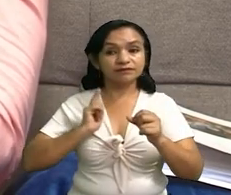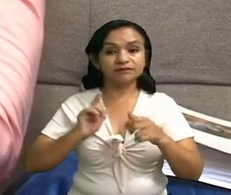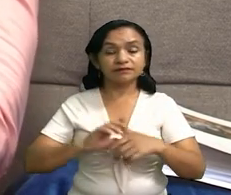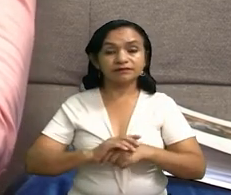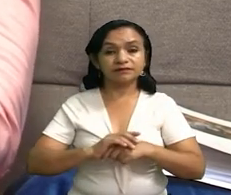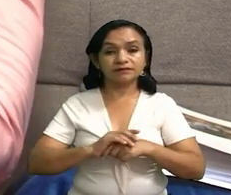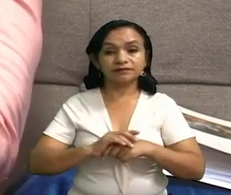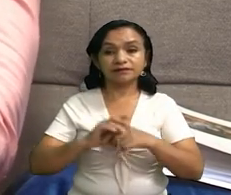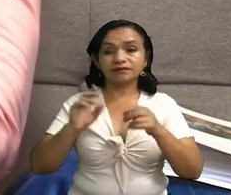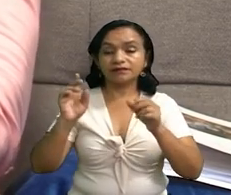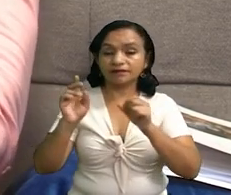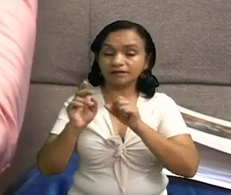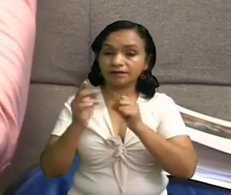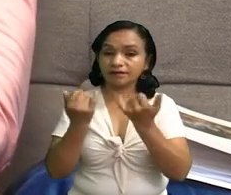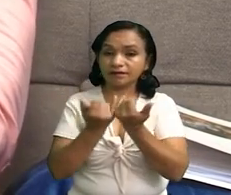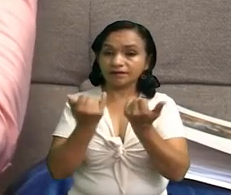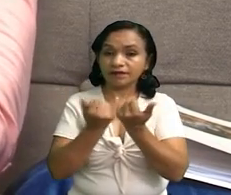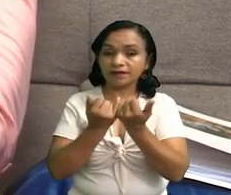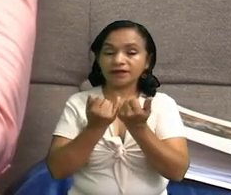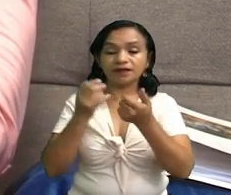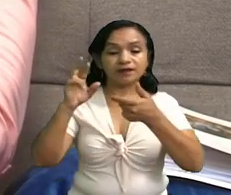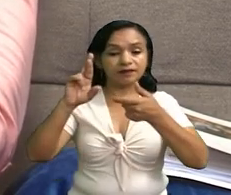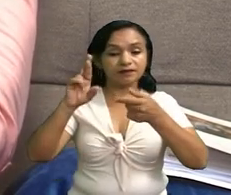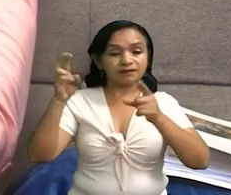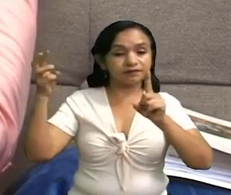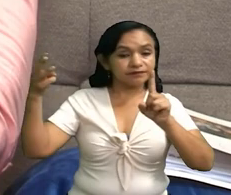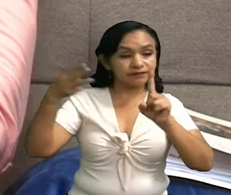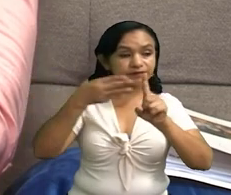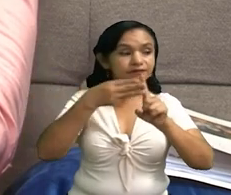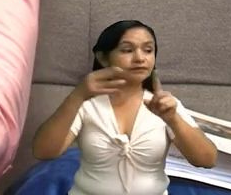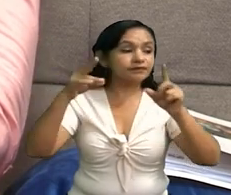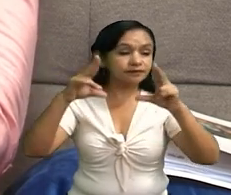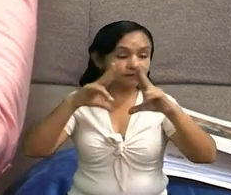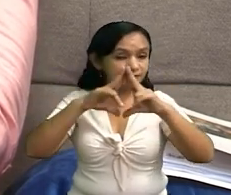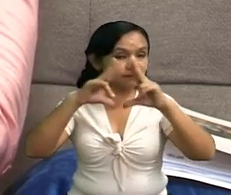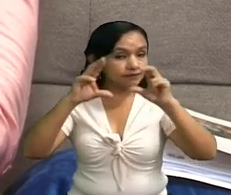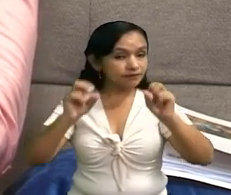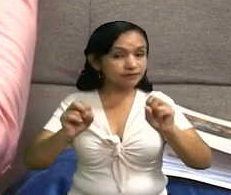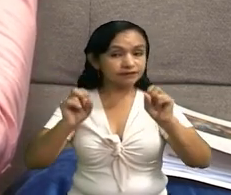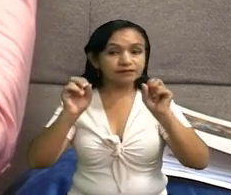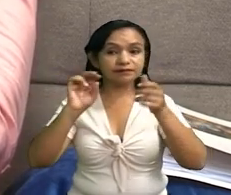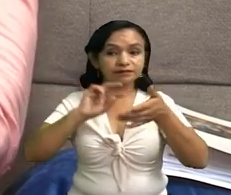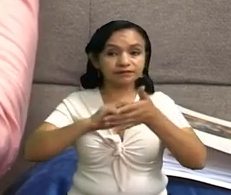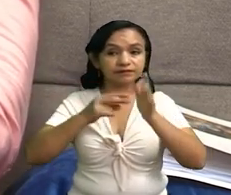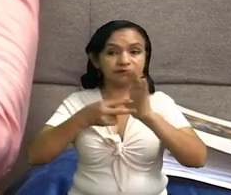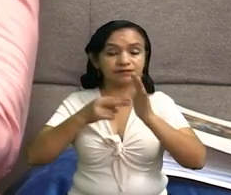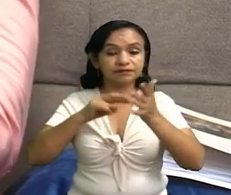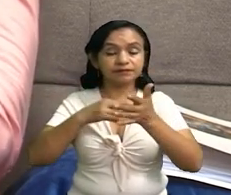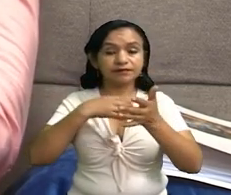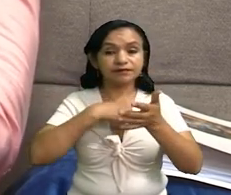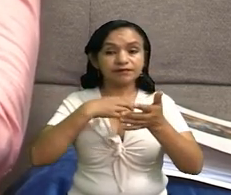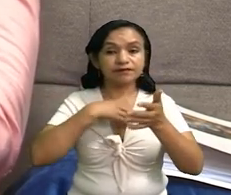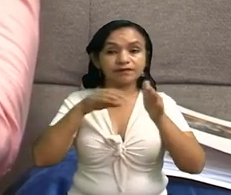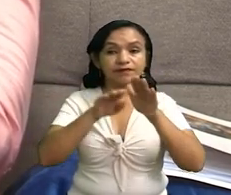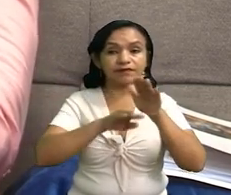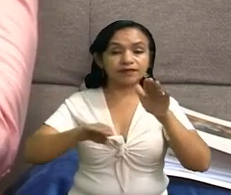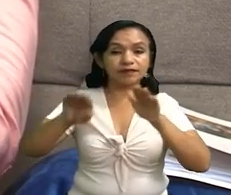a nivel de país, a nivel de la región, pero también eso implica para nosotros